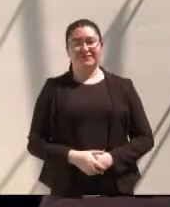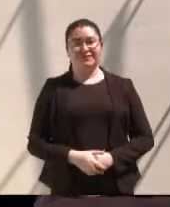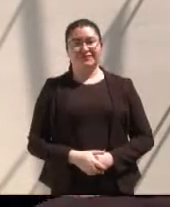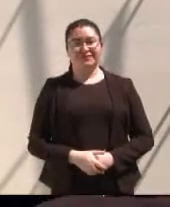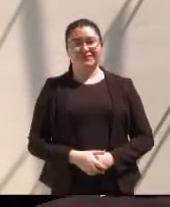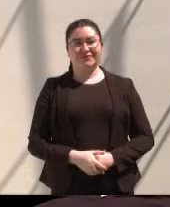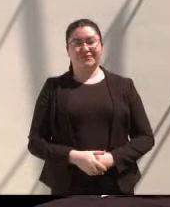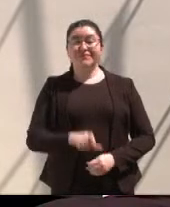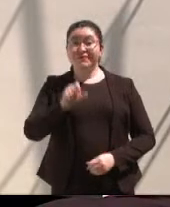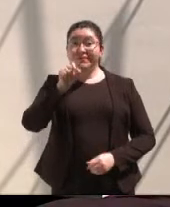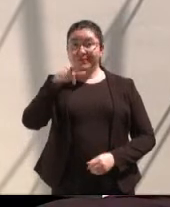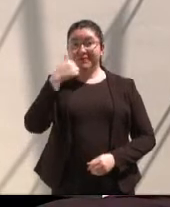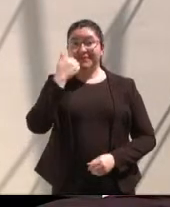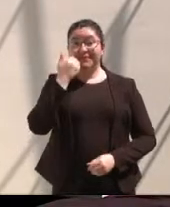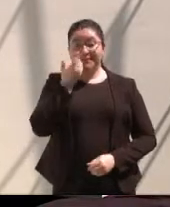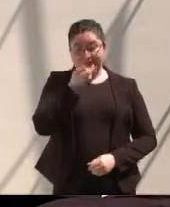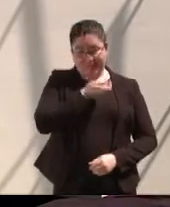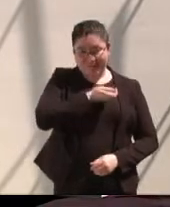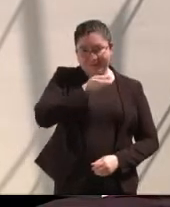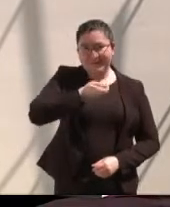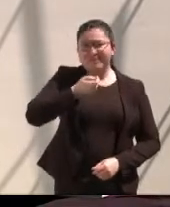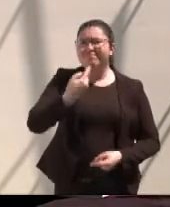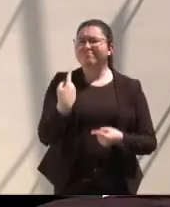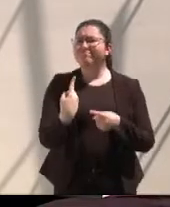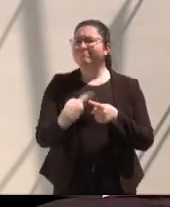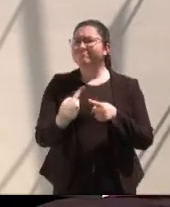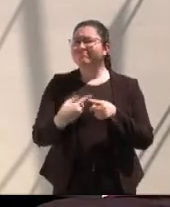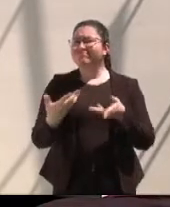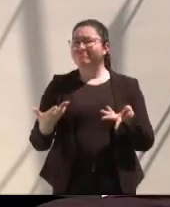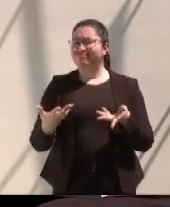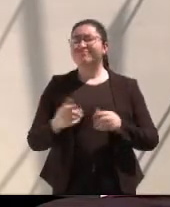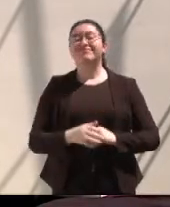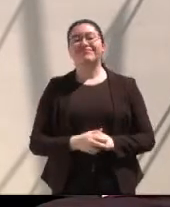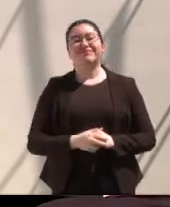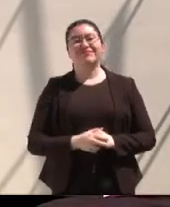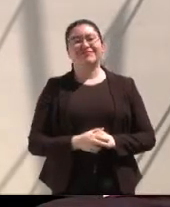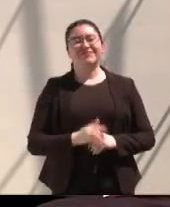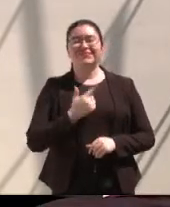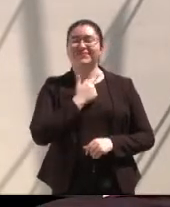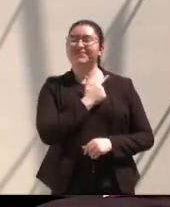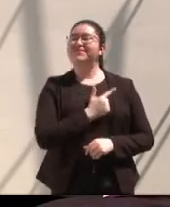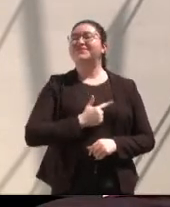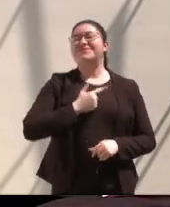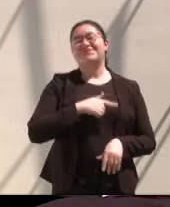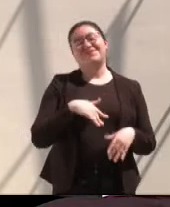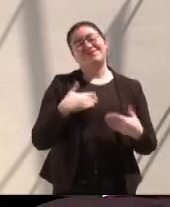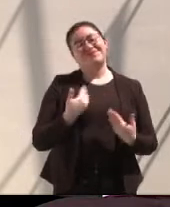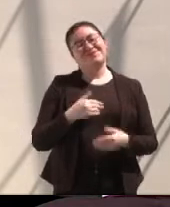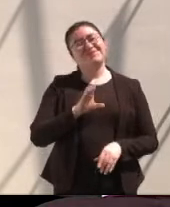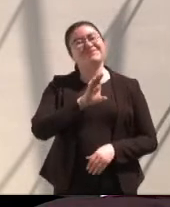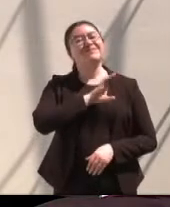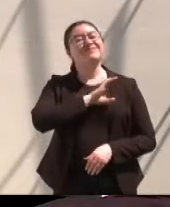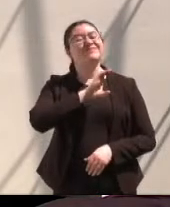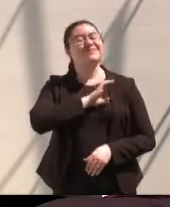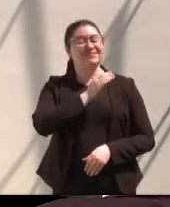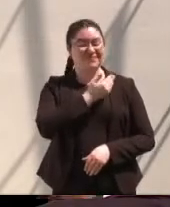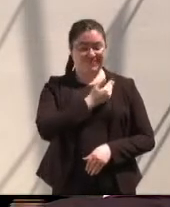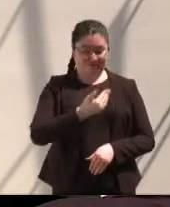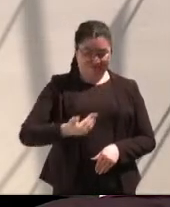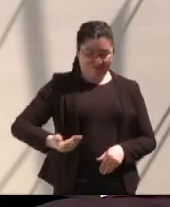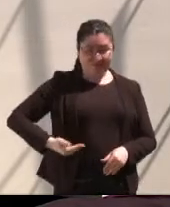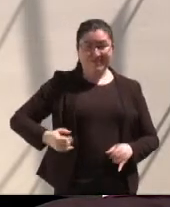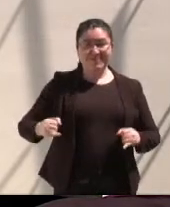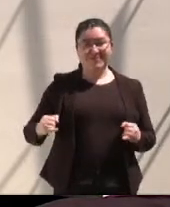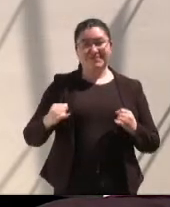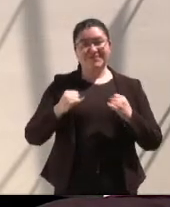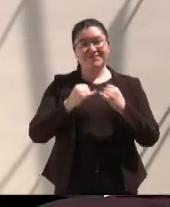Quiero saludar también con mucho gusto a mi querida presidenta del Instituto Nacional de